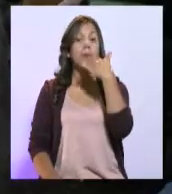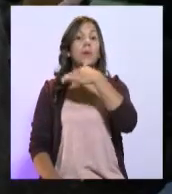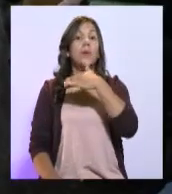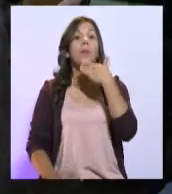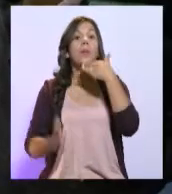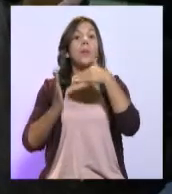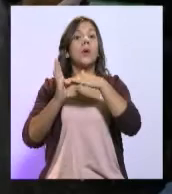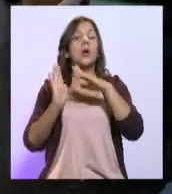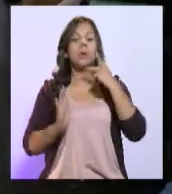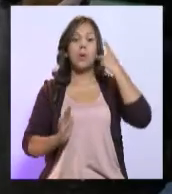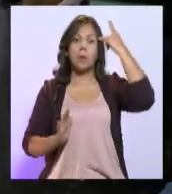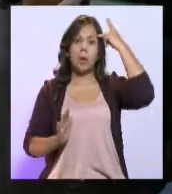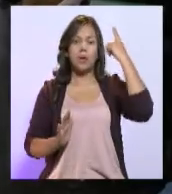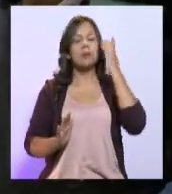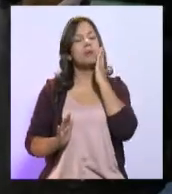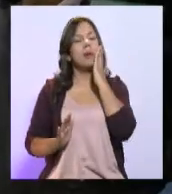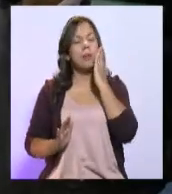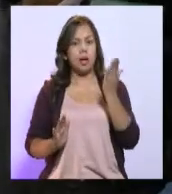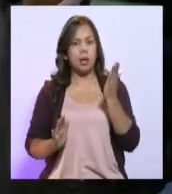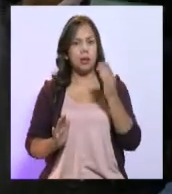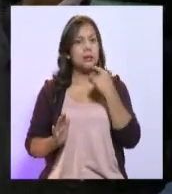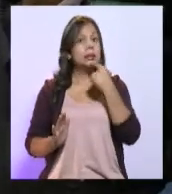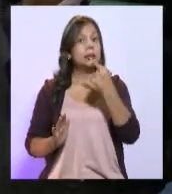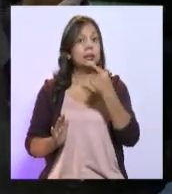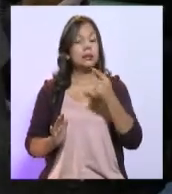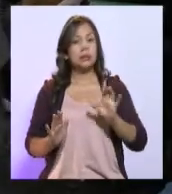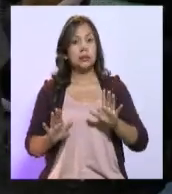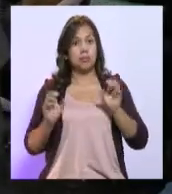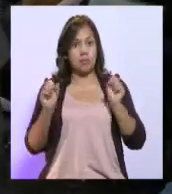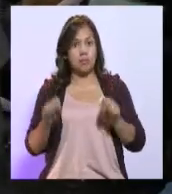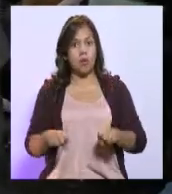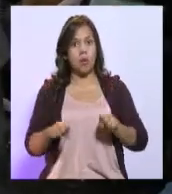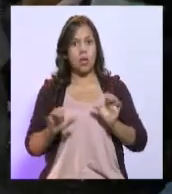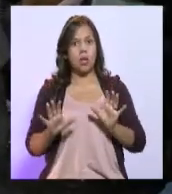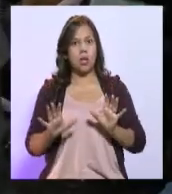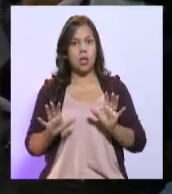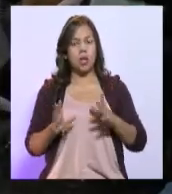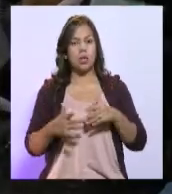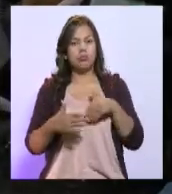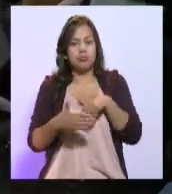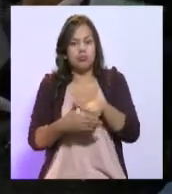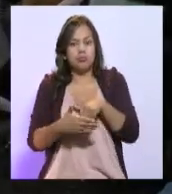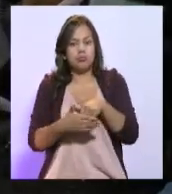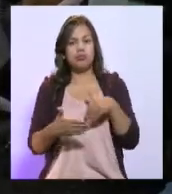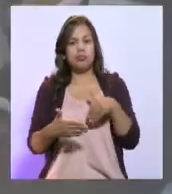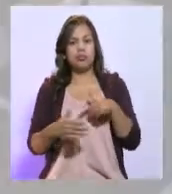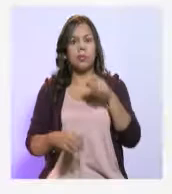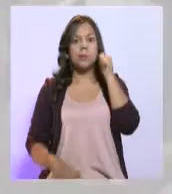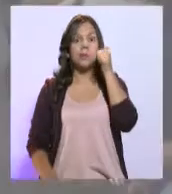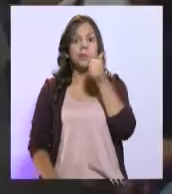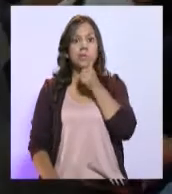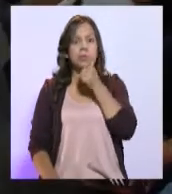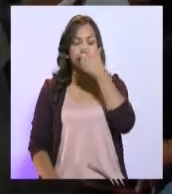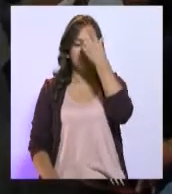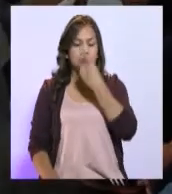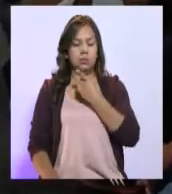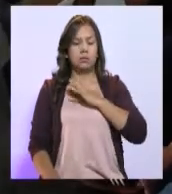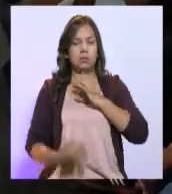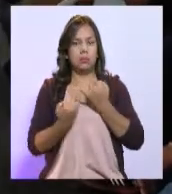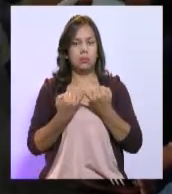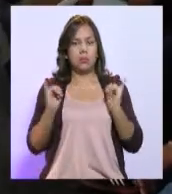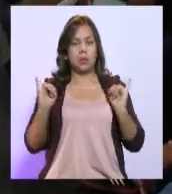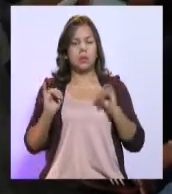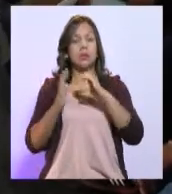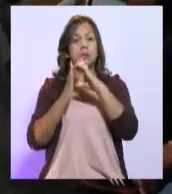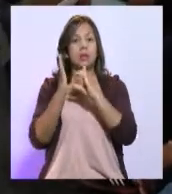o una madre de familia podría detener un posible embarazo porque le damos la potestad de decidir. Bajo ningún concepto el